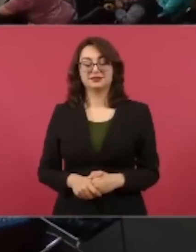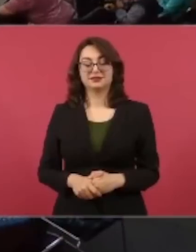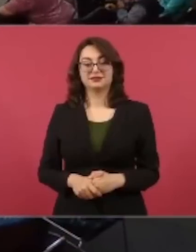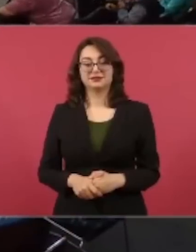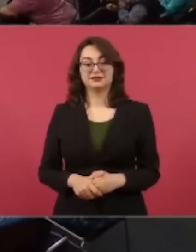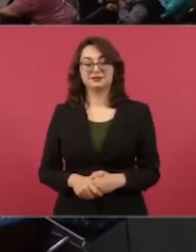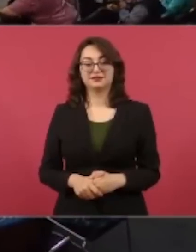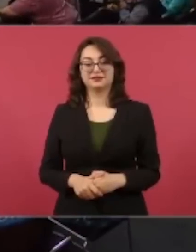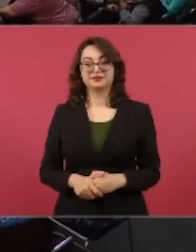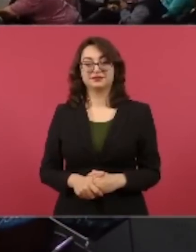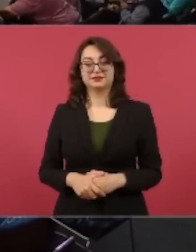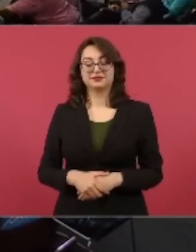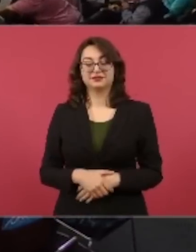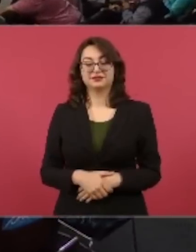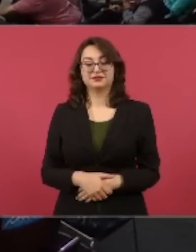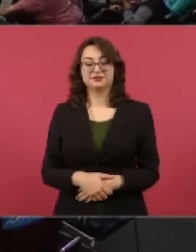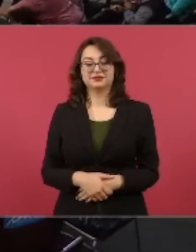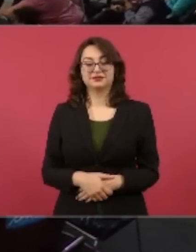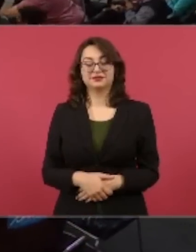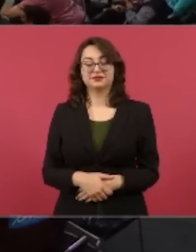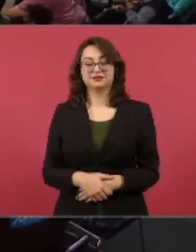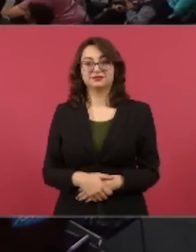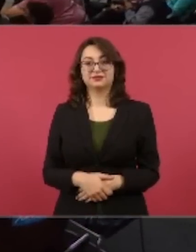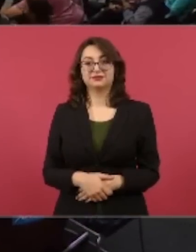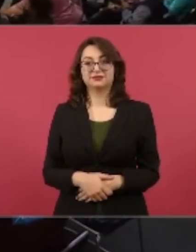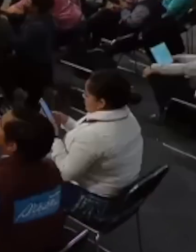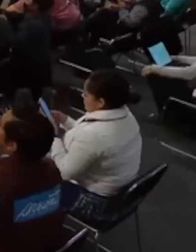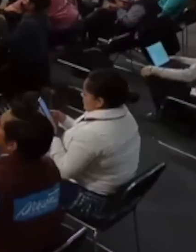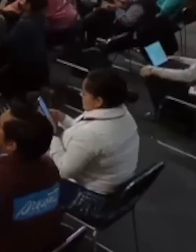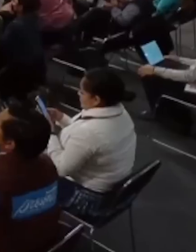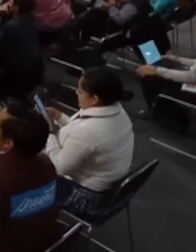Neto, neto. Un re mayor, re mayor, re mayor.